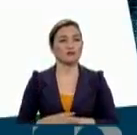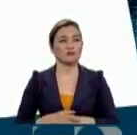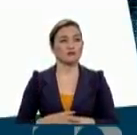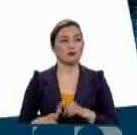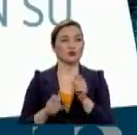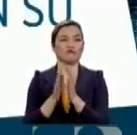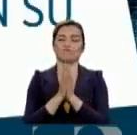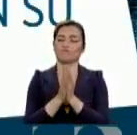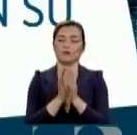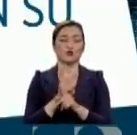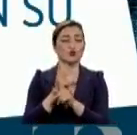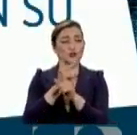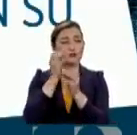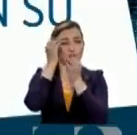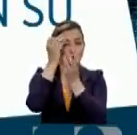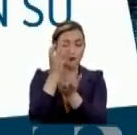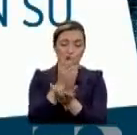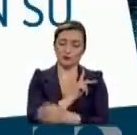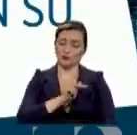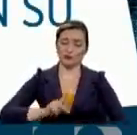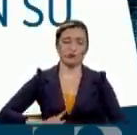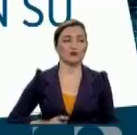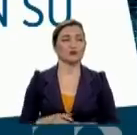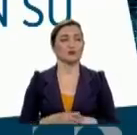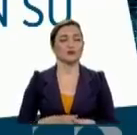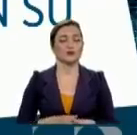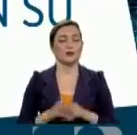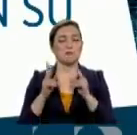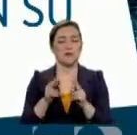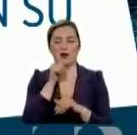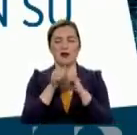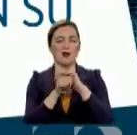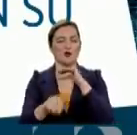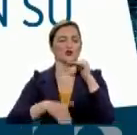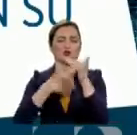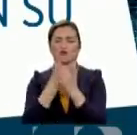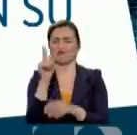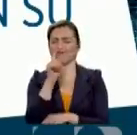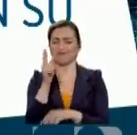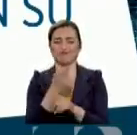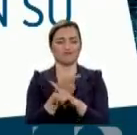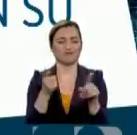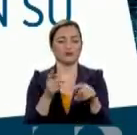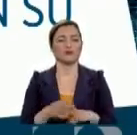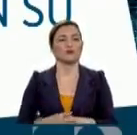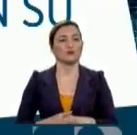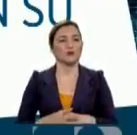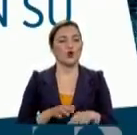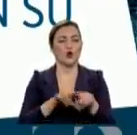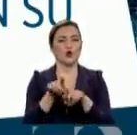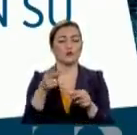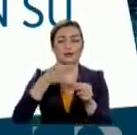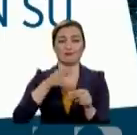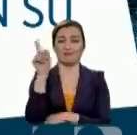a la ciudadanía a cuidar su información personal, no tener una misma clave para todas las páginas, no registrarse en